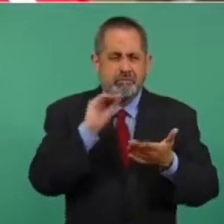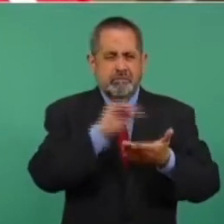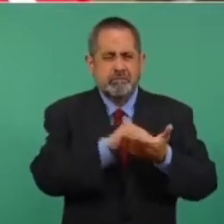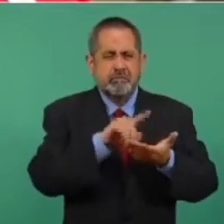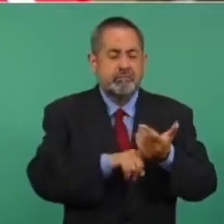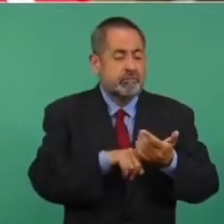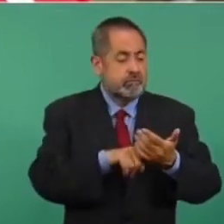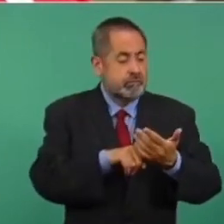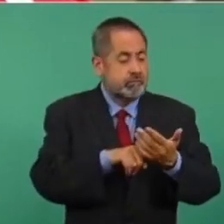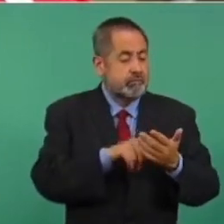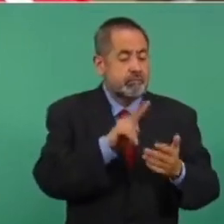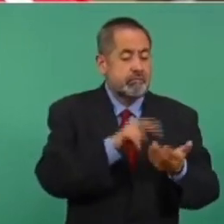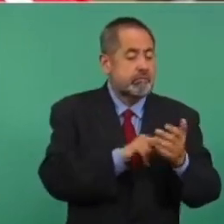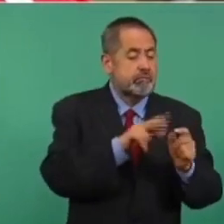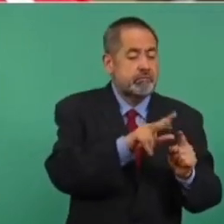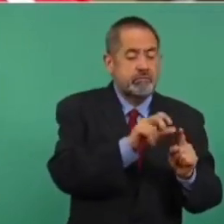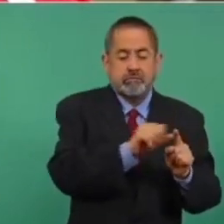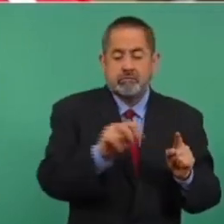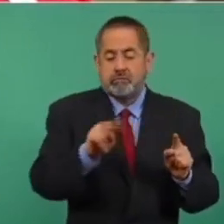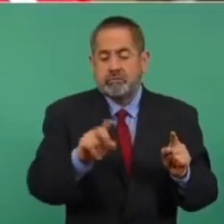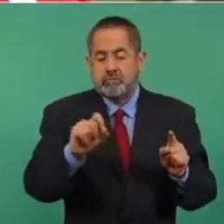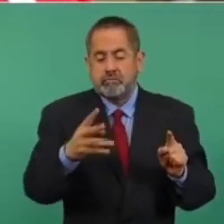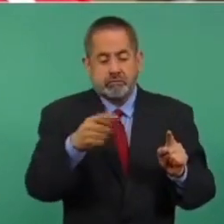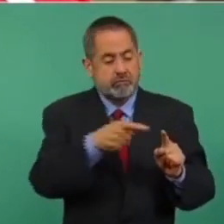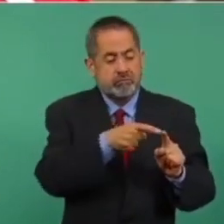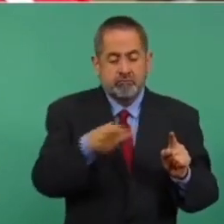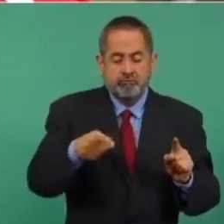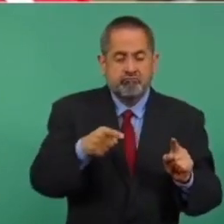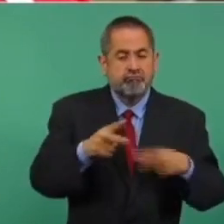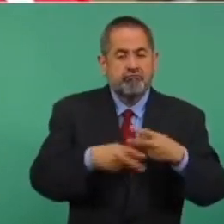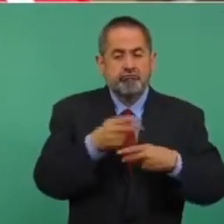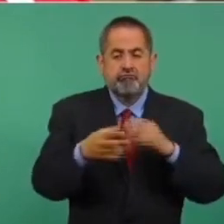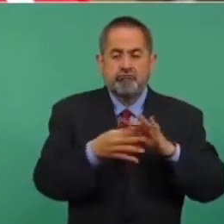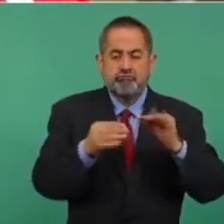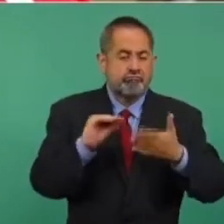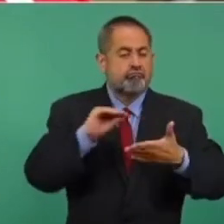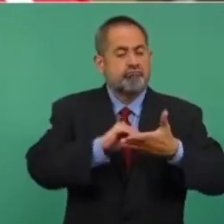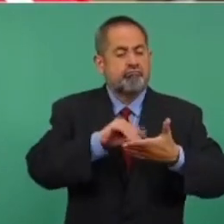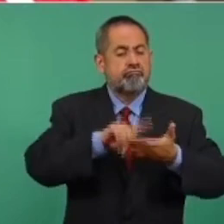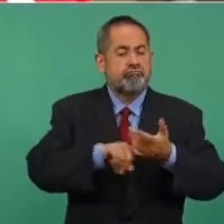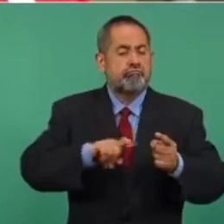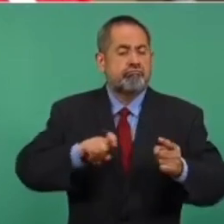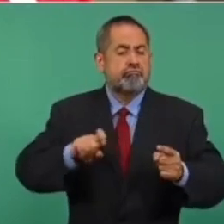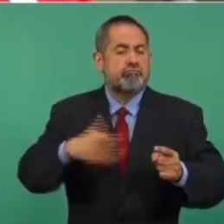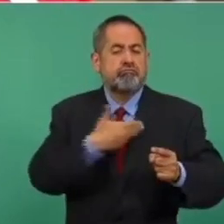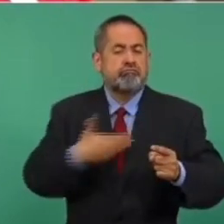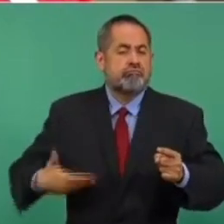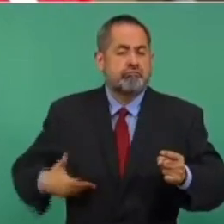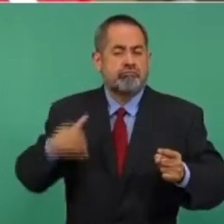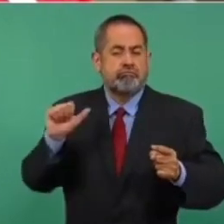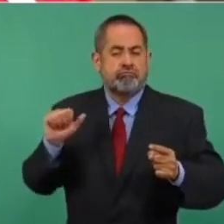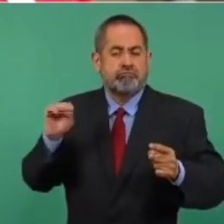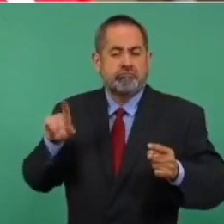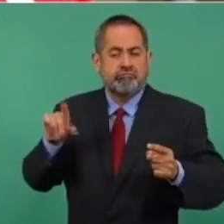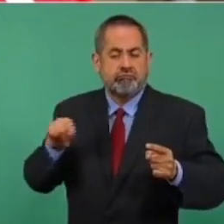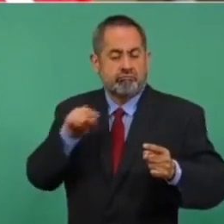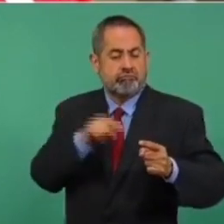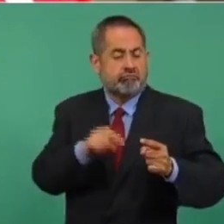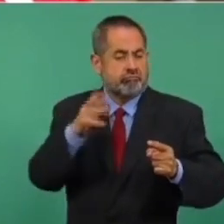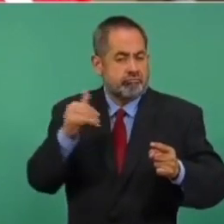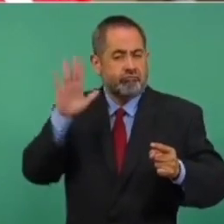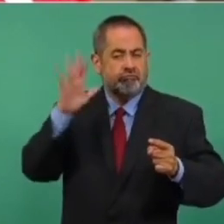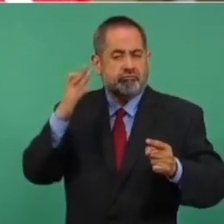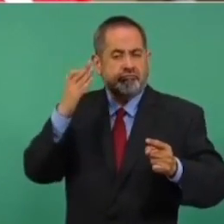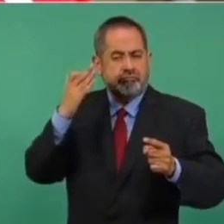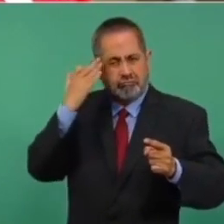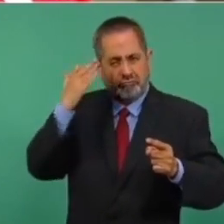del 2018 al 2024, saliera que el presidente Andrés Manuel López Obrador fue la persona o